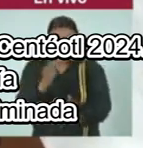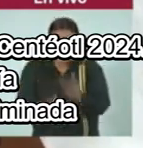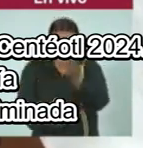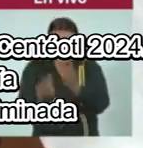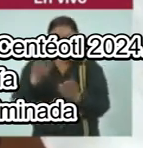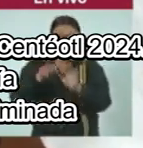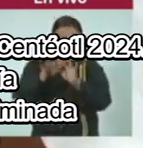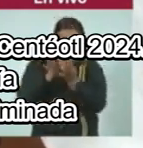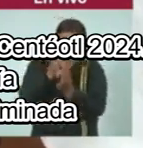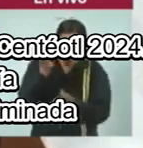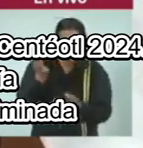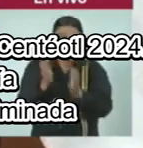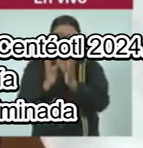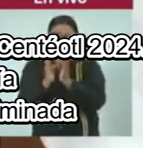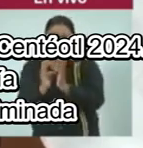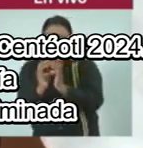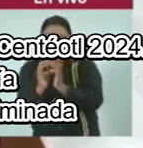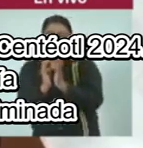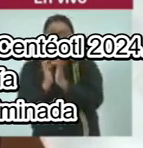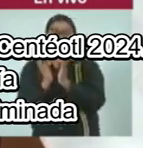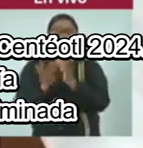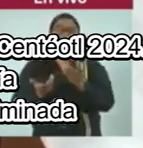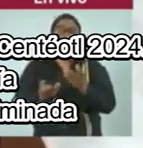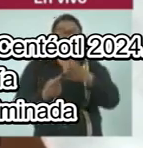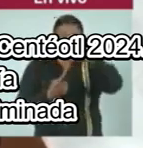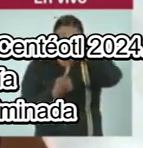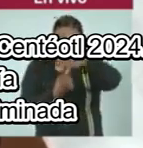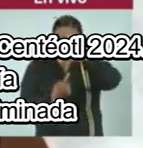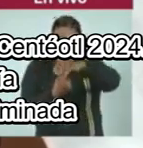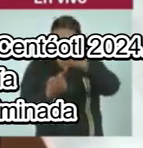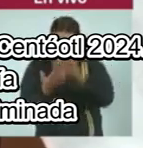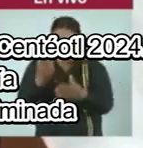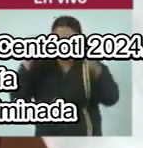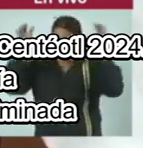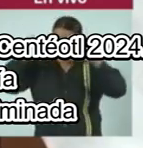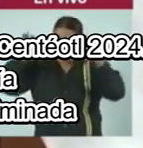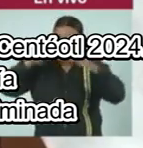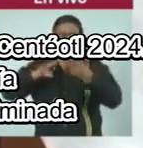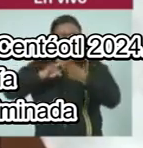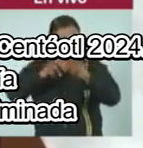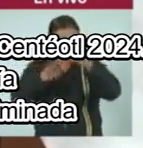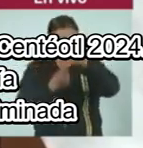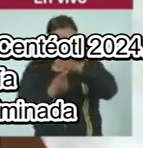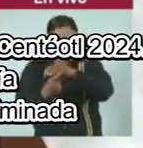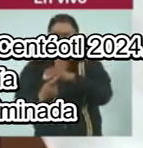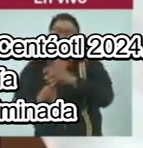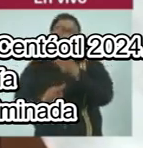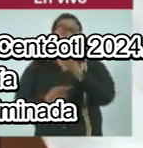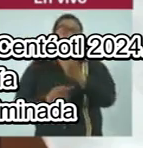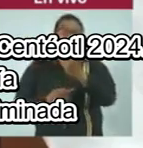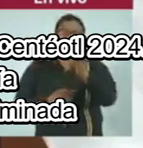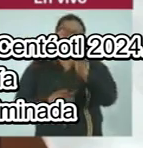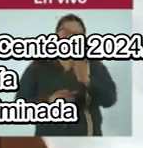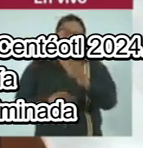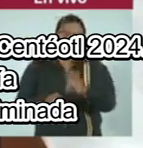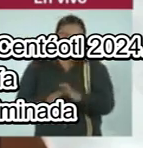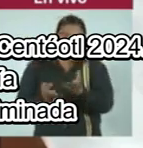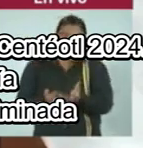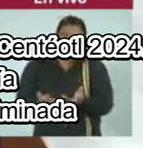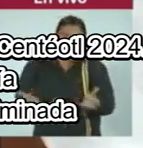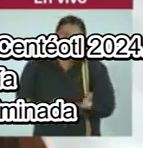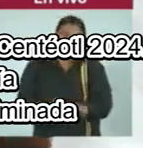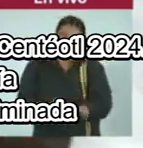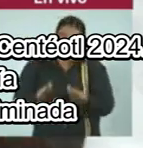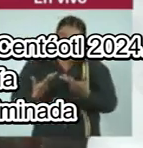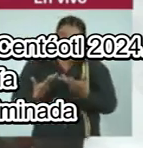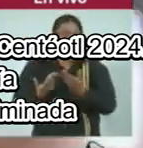tios tiernos de las calabacitas de los hongos ahorita que es temporada y seguimos disfrutando de lo que nos da la madre tierra Así es